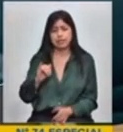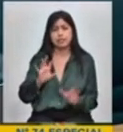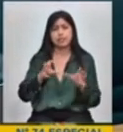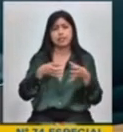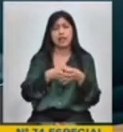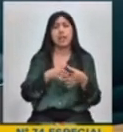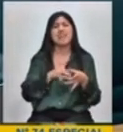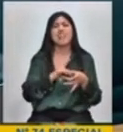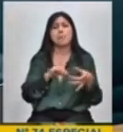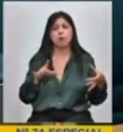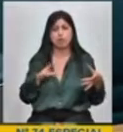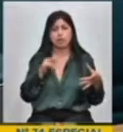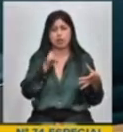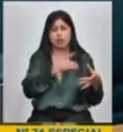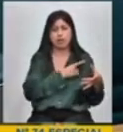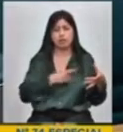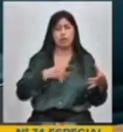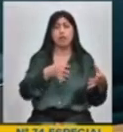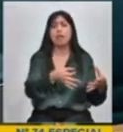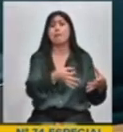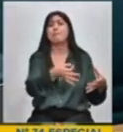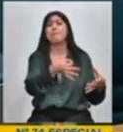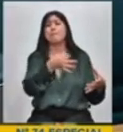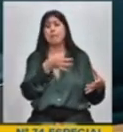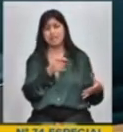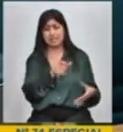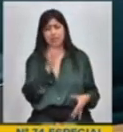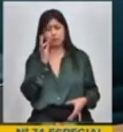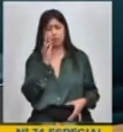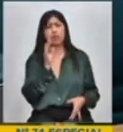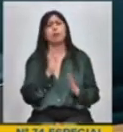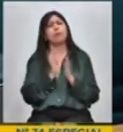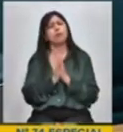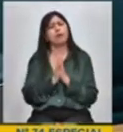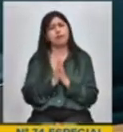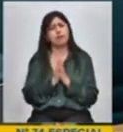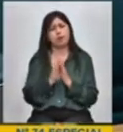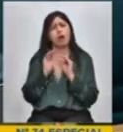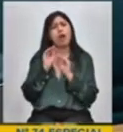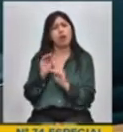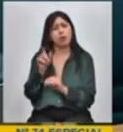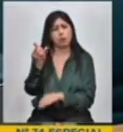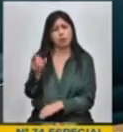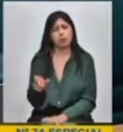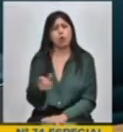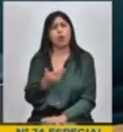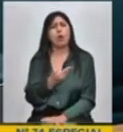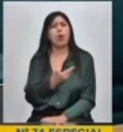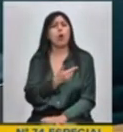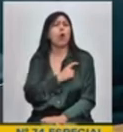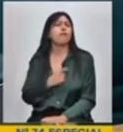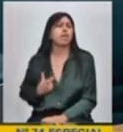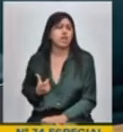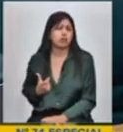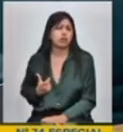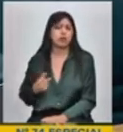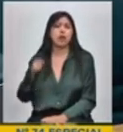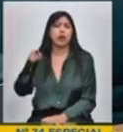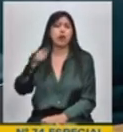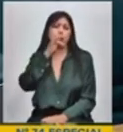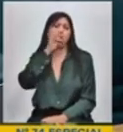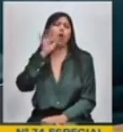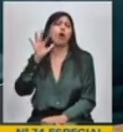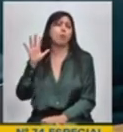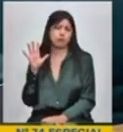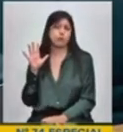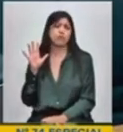me decía, por favor, Jimena, recuérdale al Ejecutivo los compromisos que suscribieron con nosotros, que son en